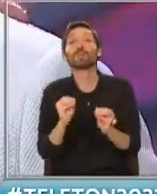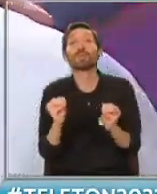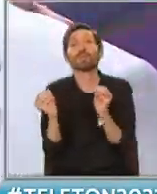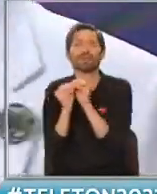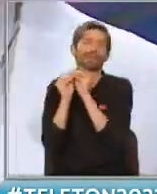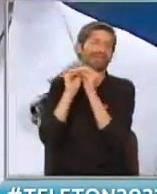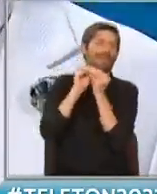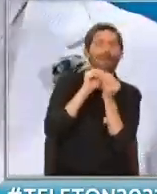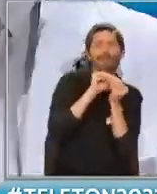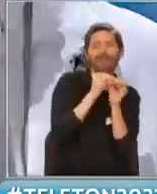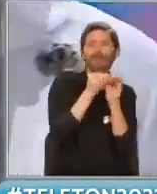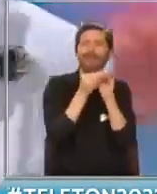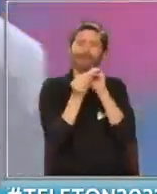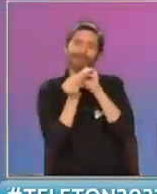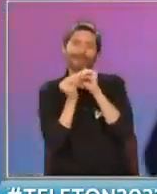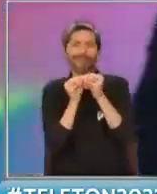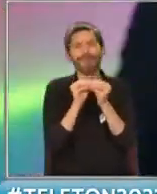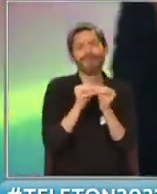la